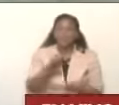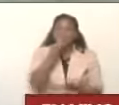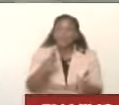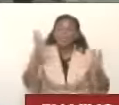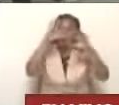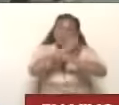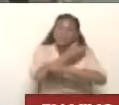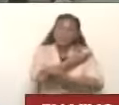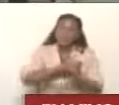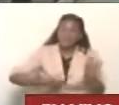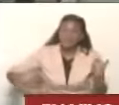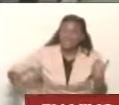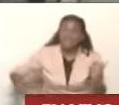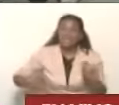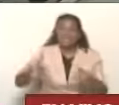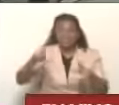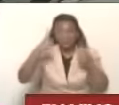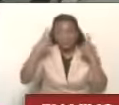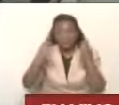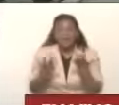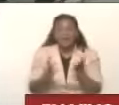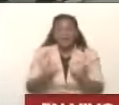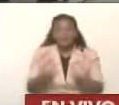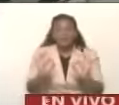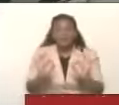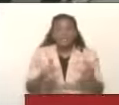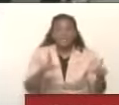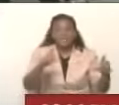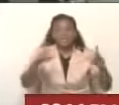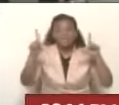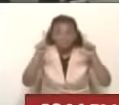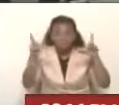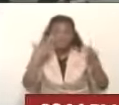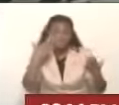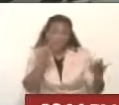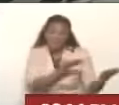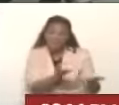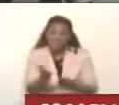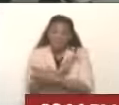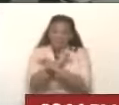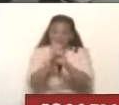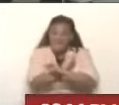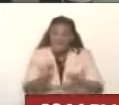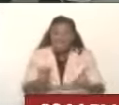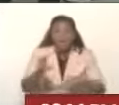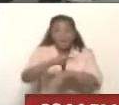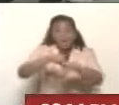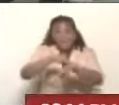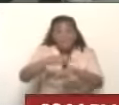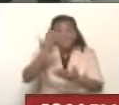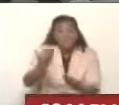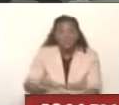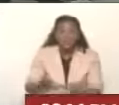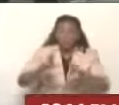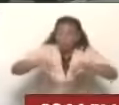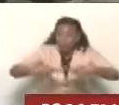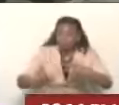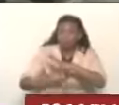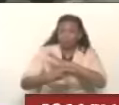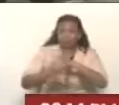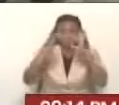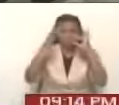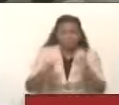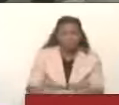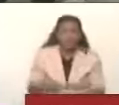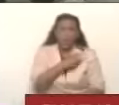Buenas noches, presidente. Bueno, feliz de que el Sistema Público Nacional de Salud pueda pertenecer a esta misión de nueva generación, como